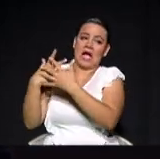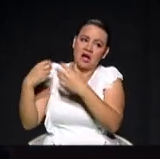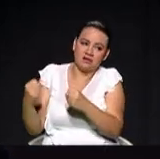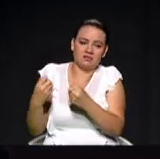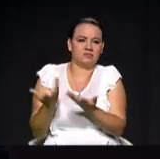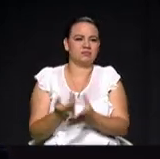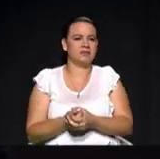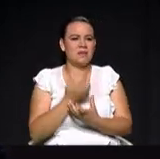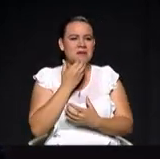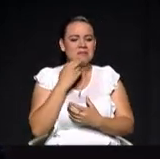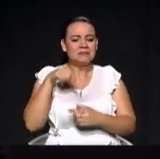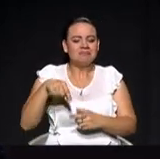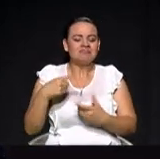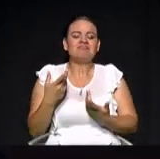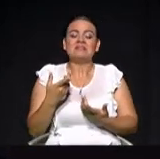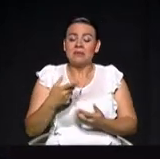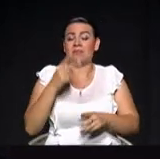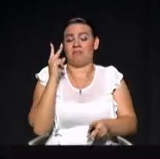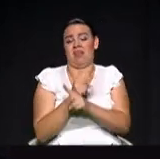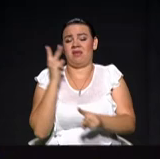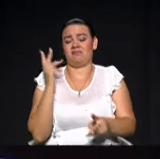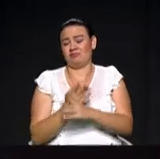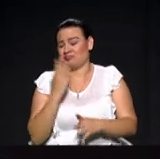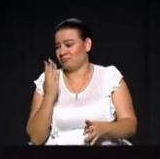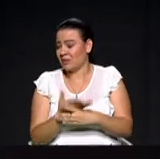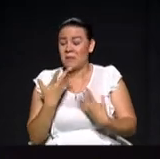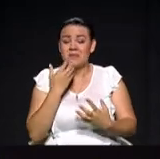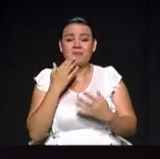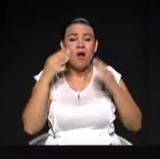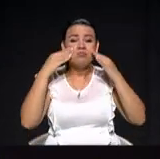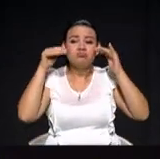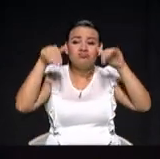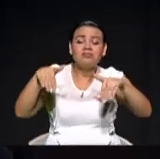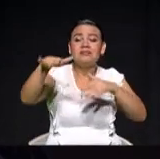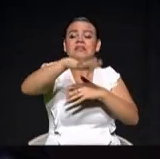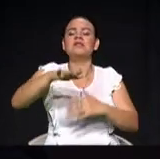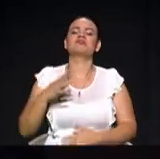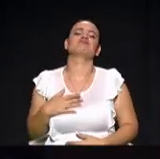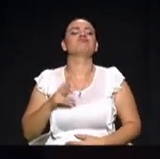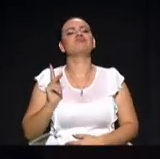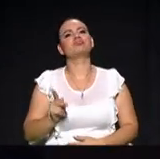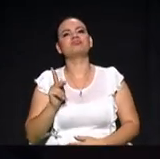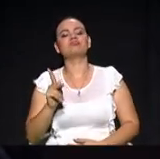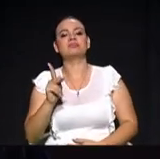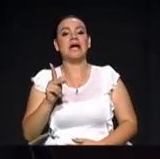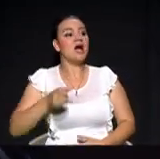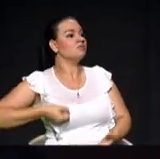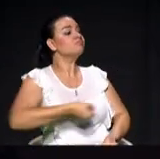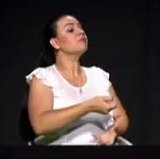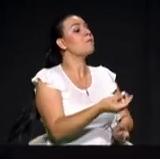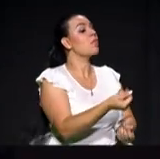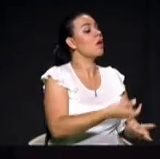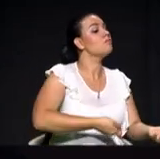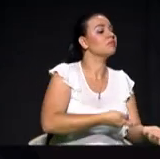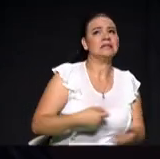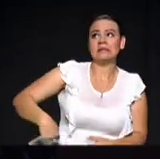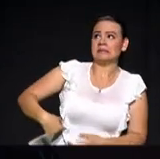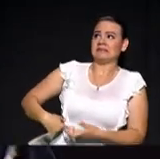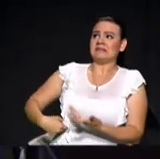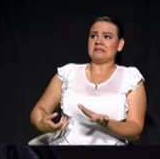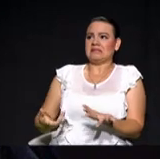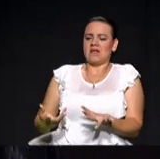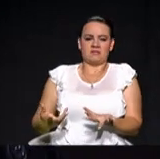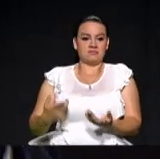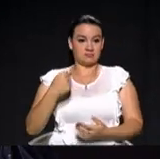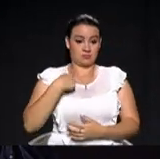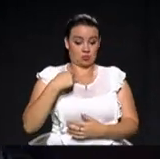atracan con un arma ya me ocurrió a mí a los ciudadanos les quitan el celular en mi administración eso no volverá a ocurrir no es